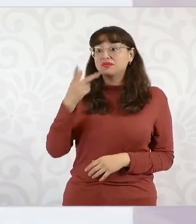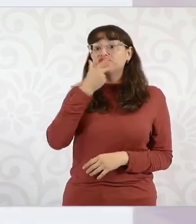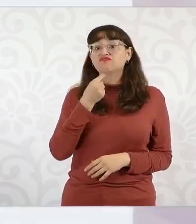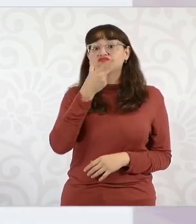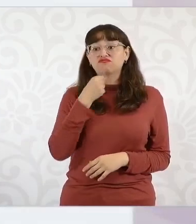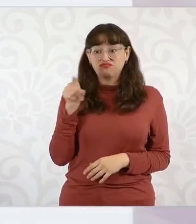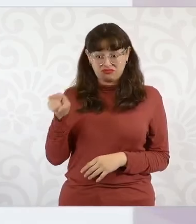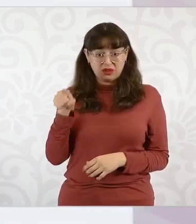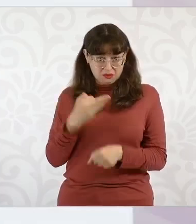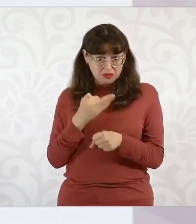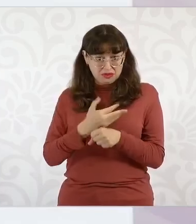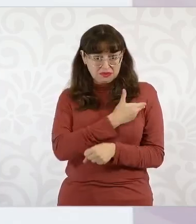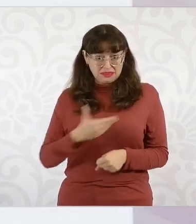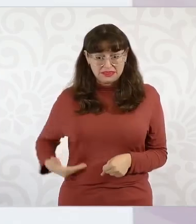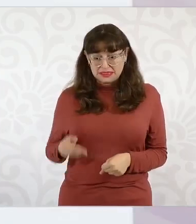lugares en las redes sociales.